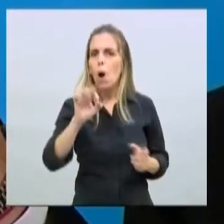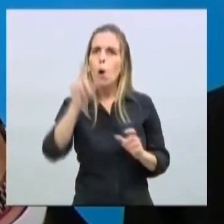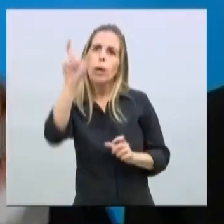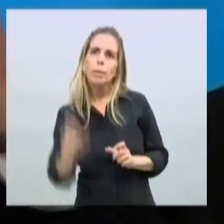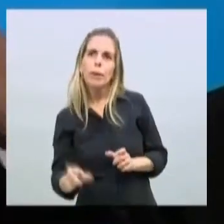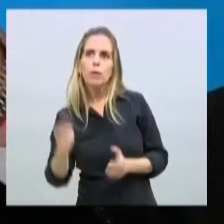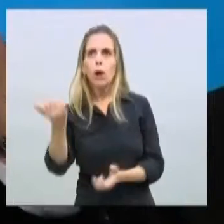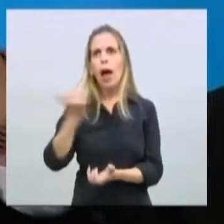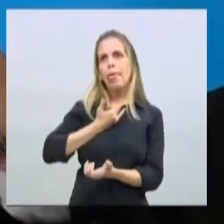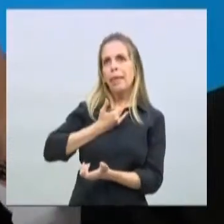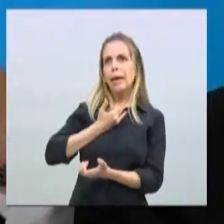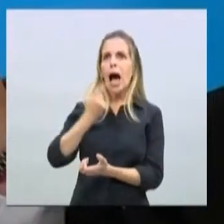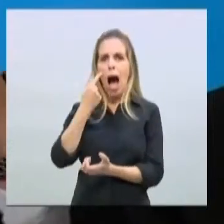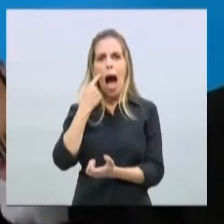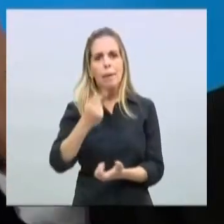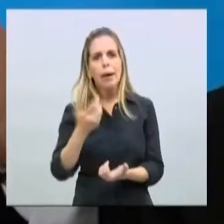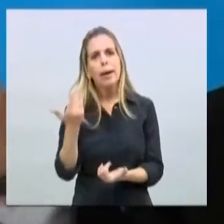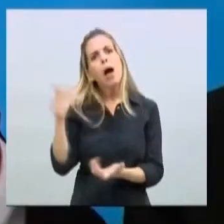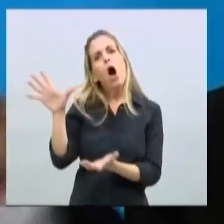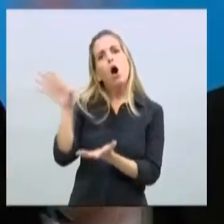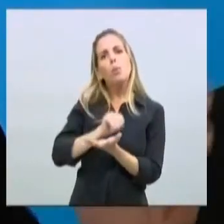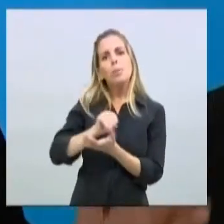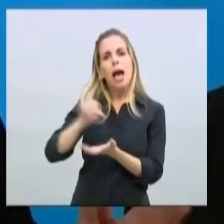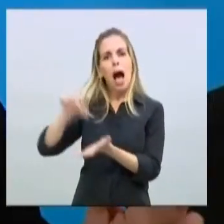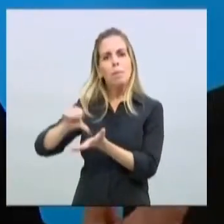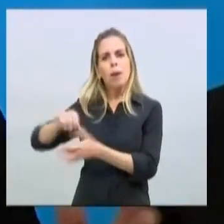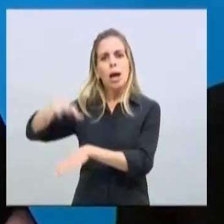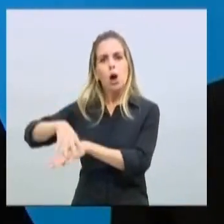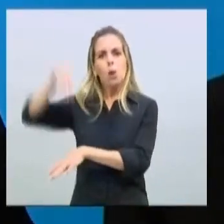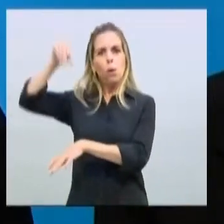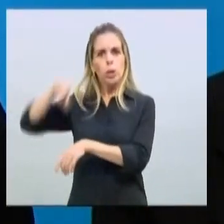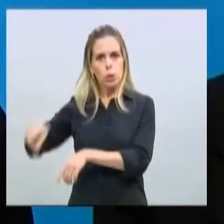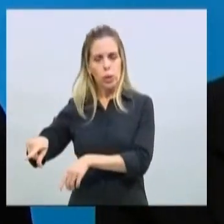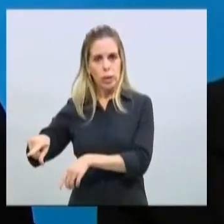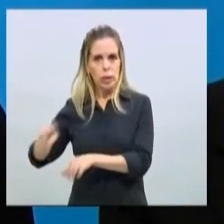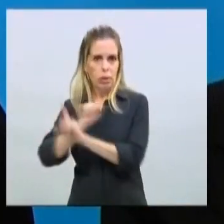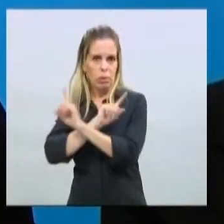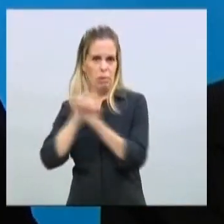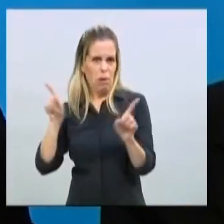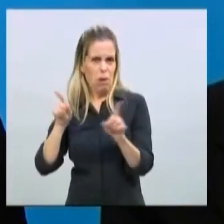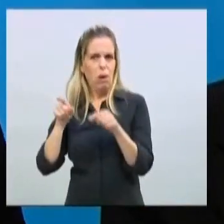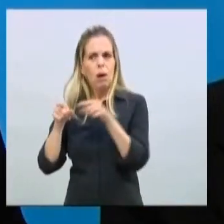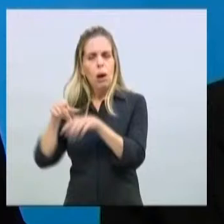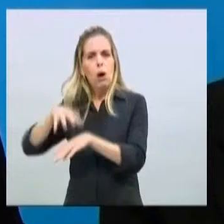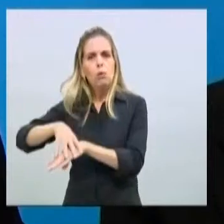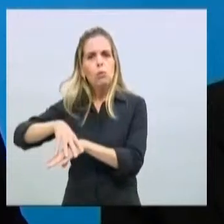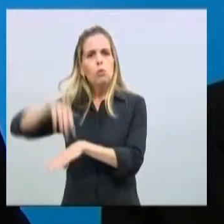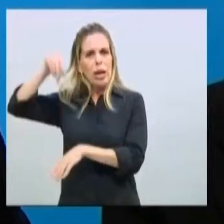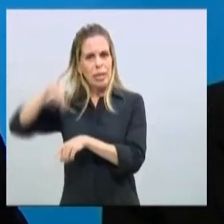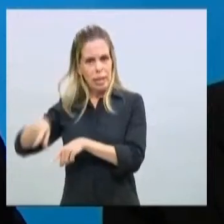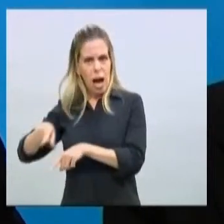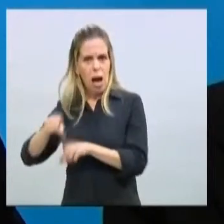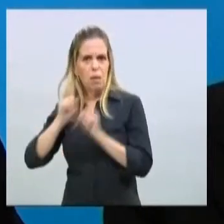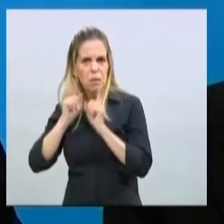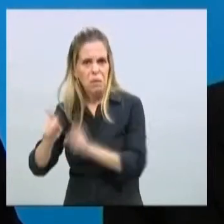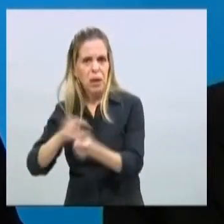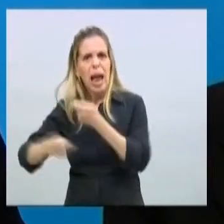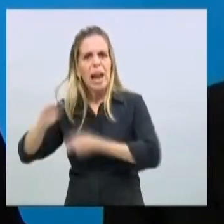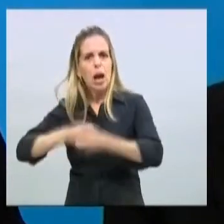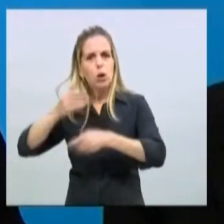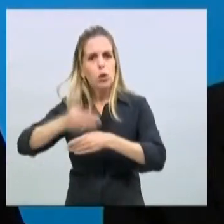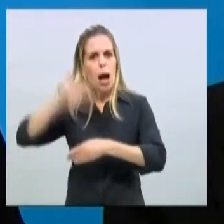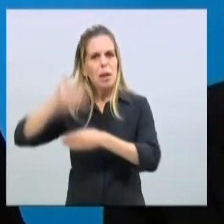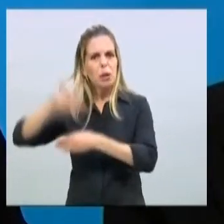decir, sigan el ejemplo sueco, total Suecia no cerró nunca los comercios, las industrias, y solo tiene